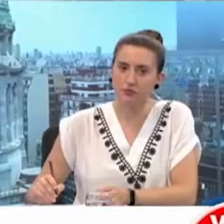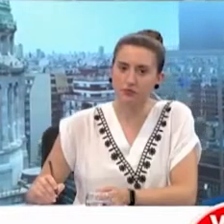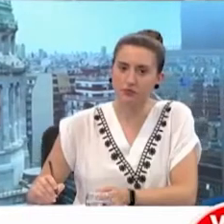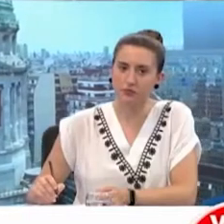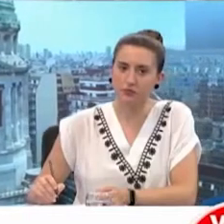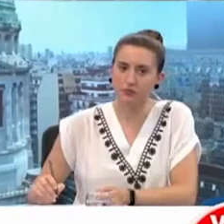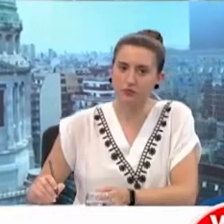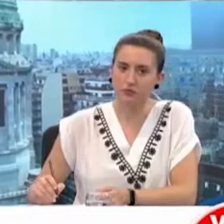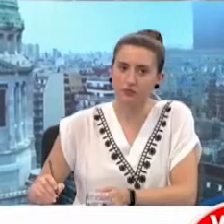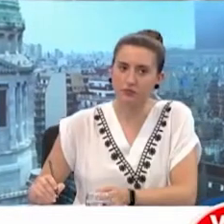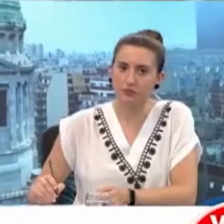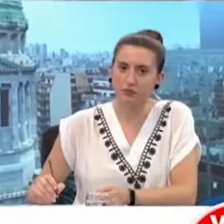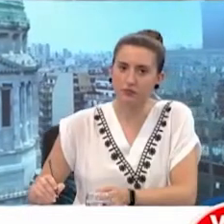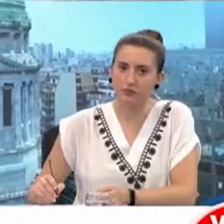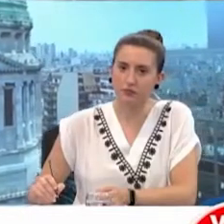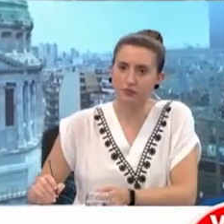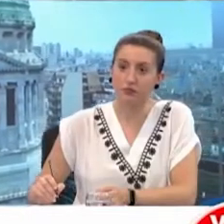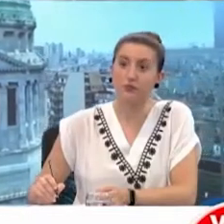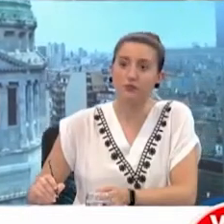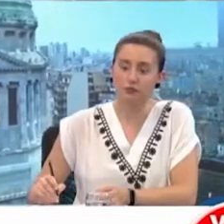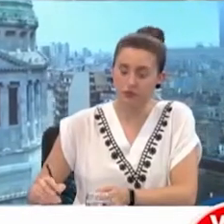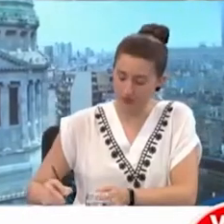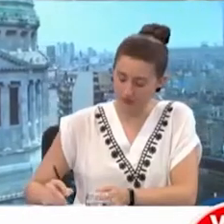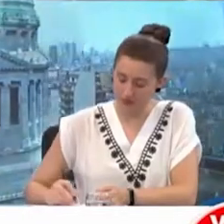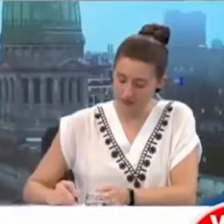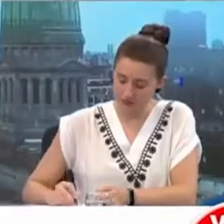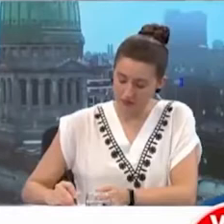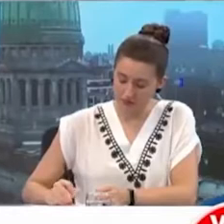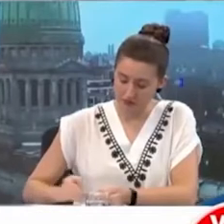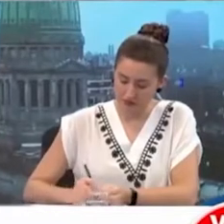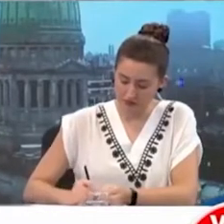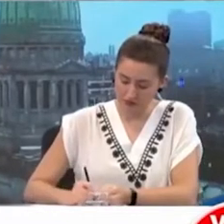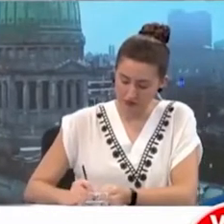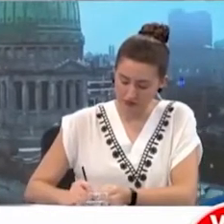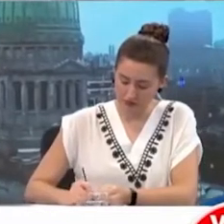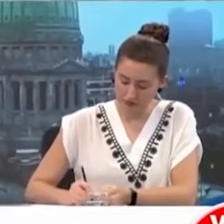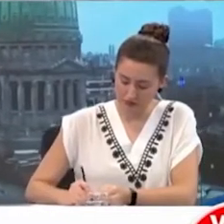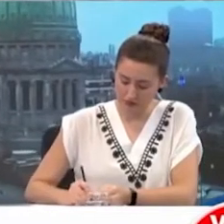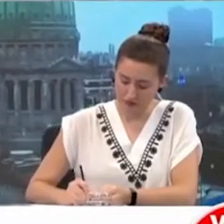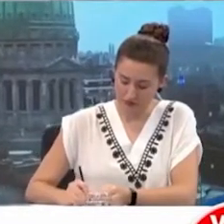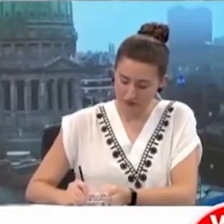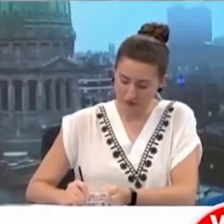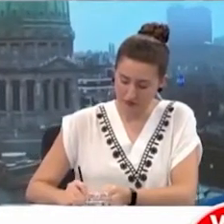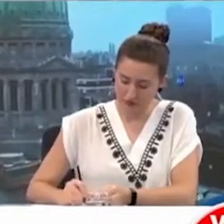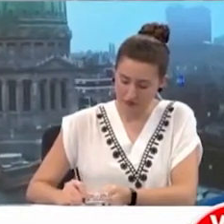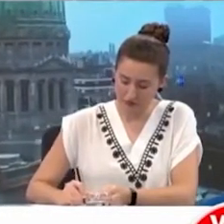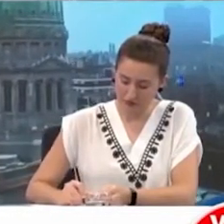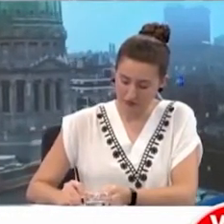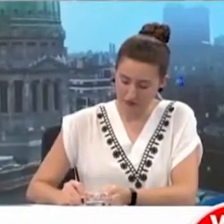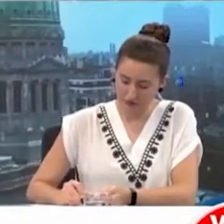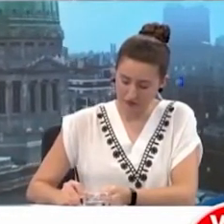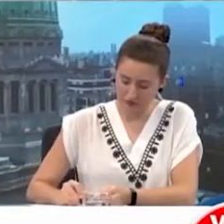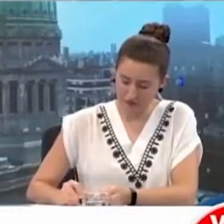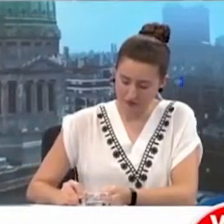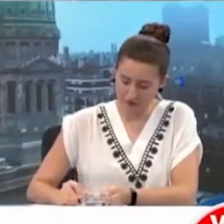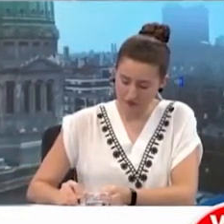un tema que a mí no personal no me simpatiza Honestamente creo que es un tema que hubiese